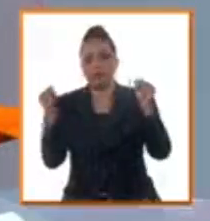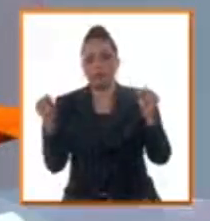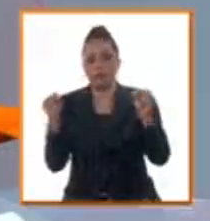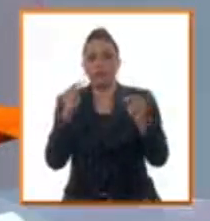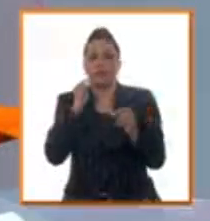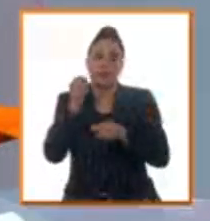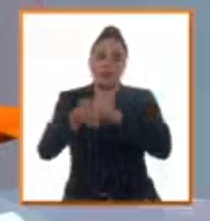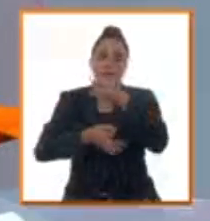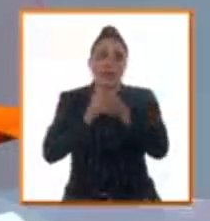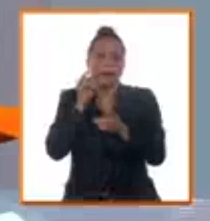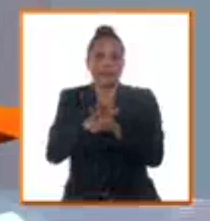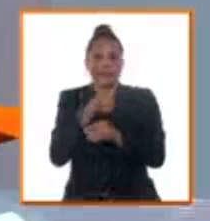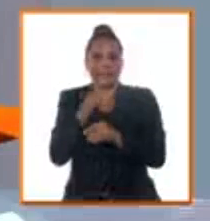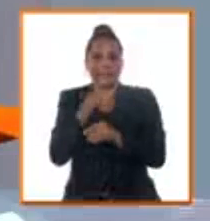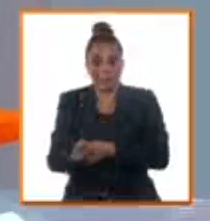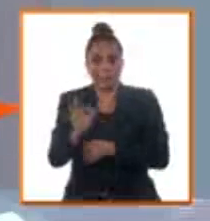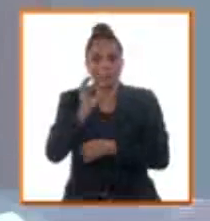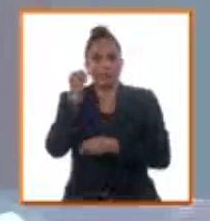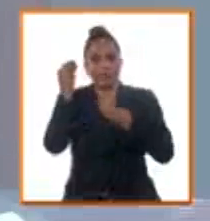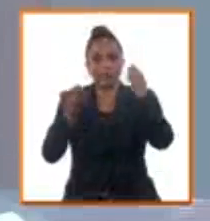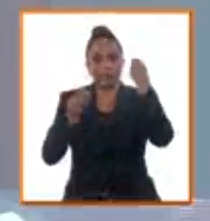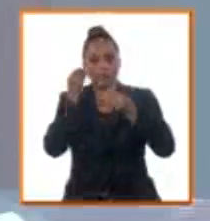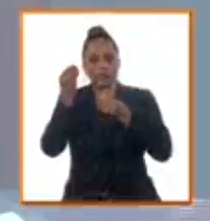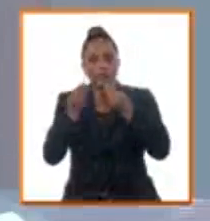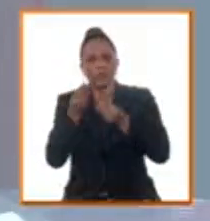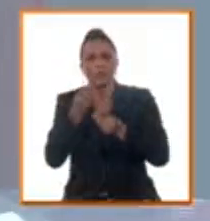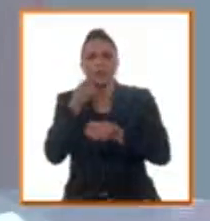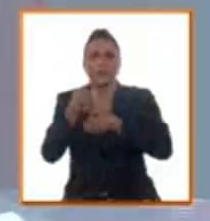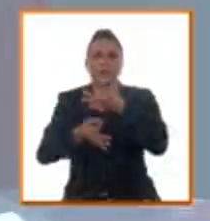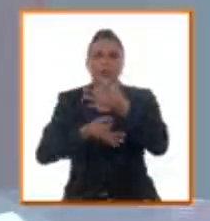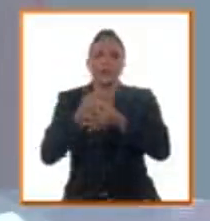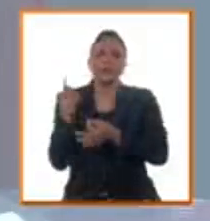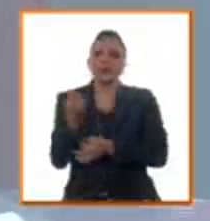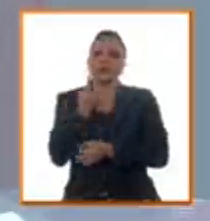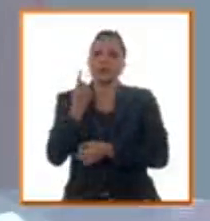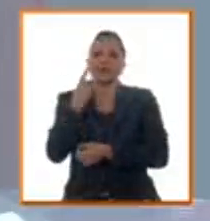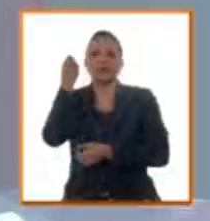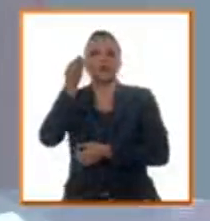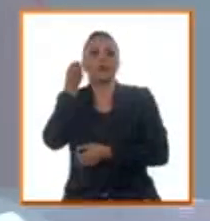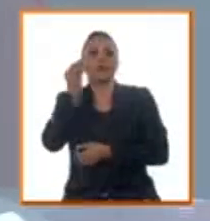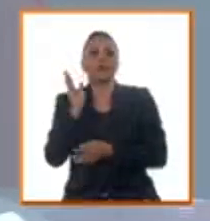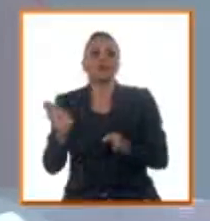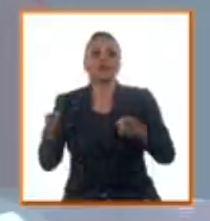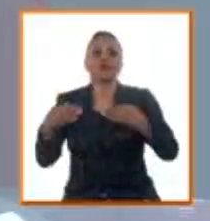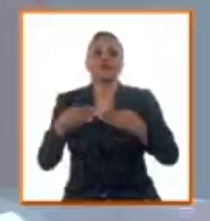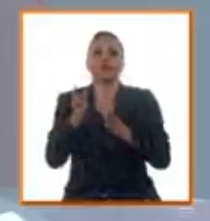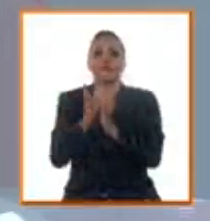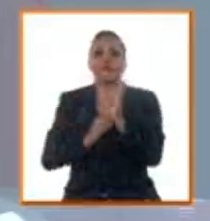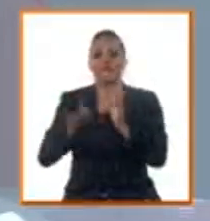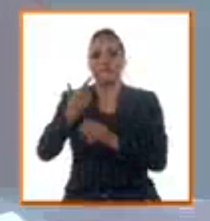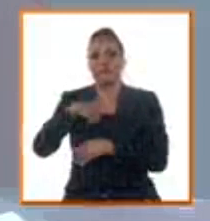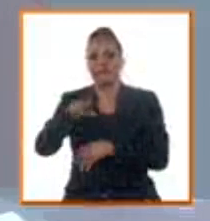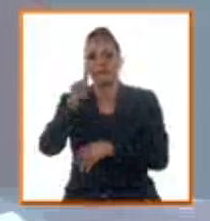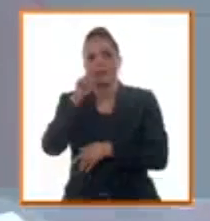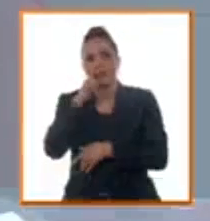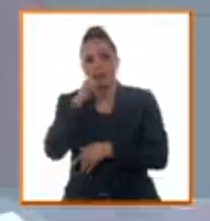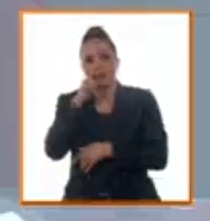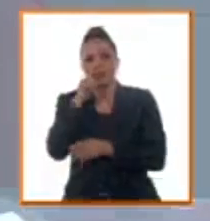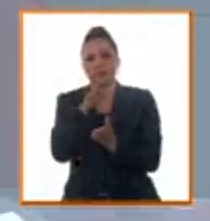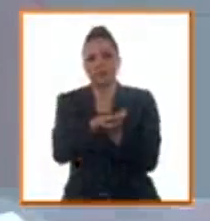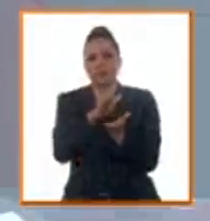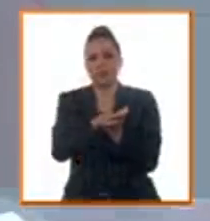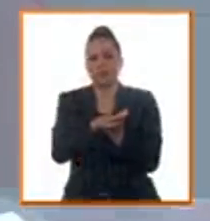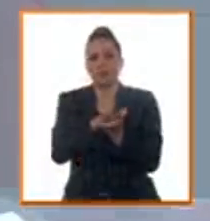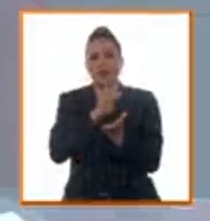partir de esos pronósticos que mencionaba Ginés, pues nosotros estamos estimando que al cierre de este mes de junio acumulemos los